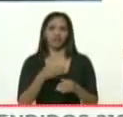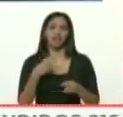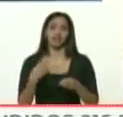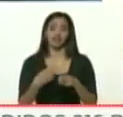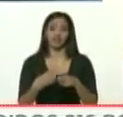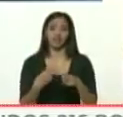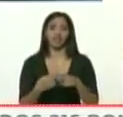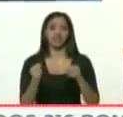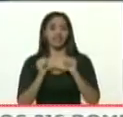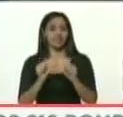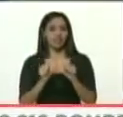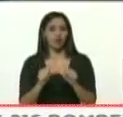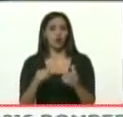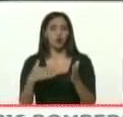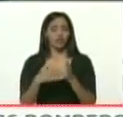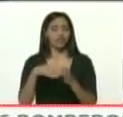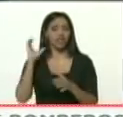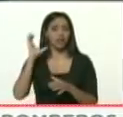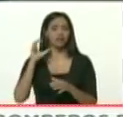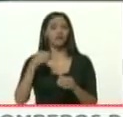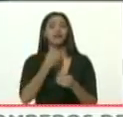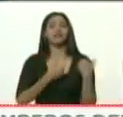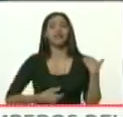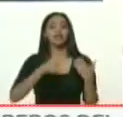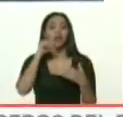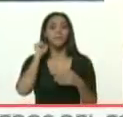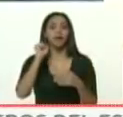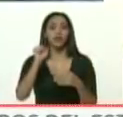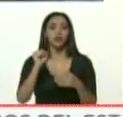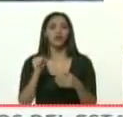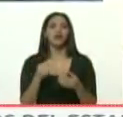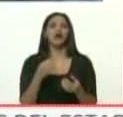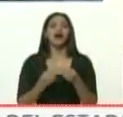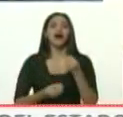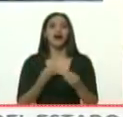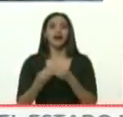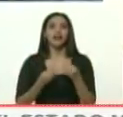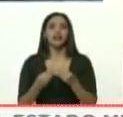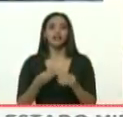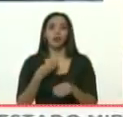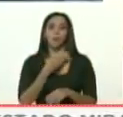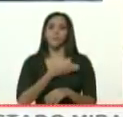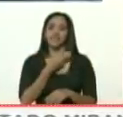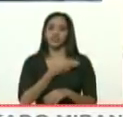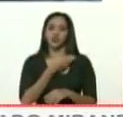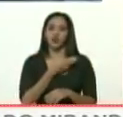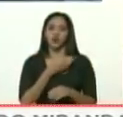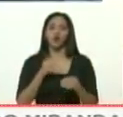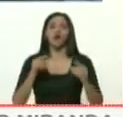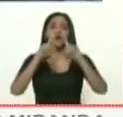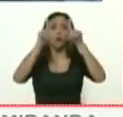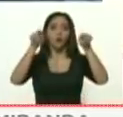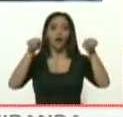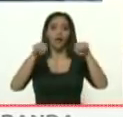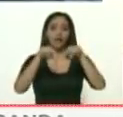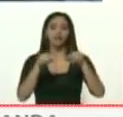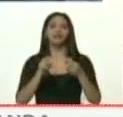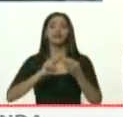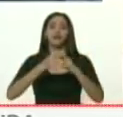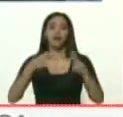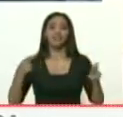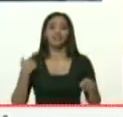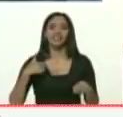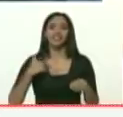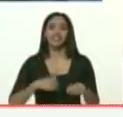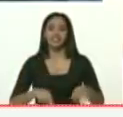que se ciñen contra la patria, el presidente Nicolás Maduro ha creado esta gran misión, Cuadrante de Paz, que tiene 7